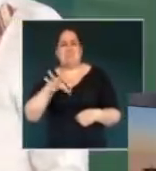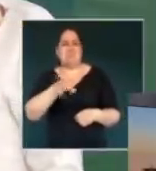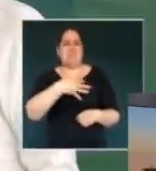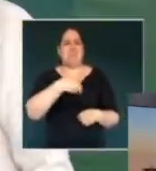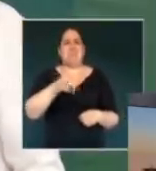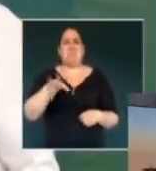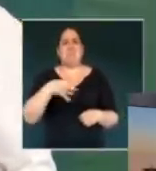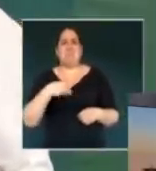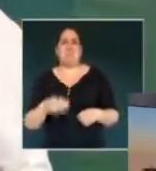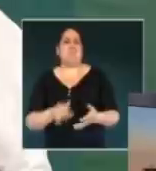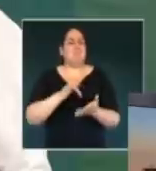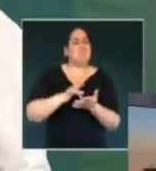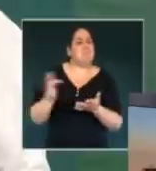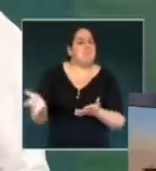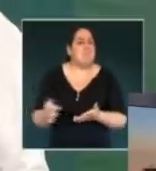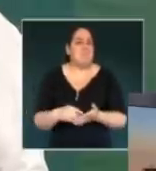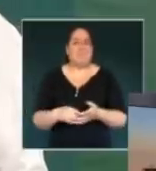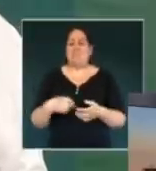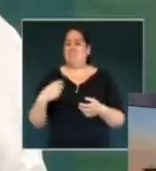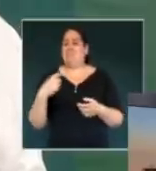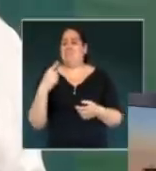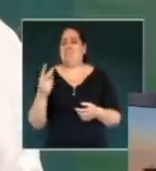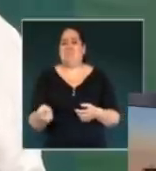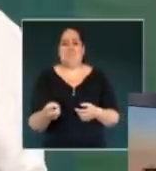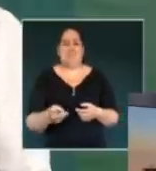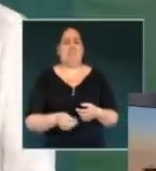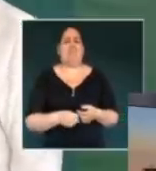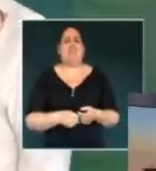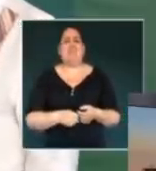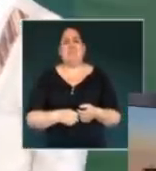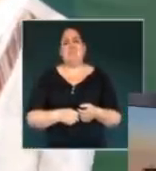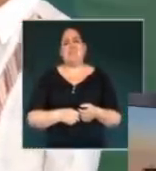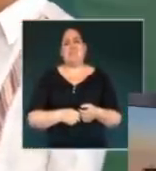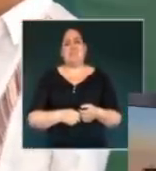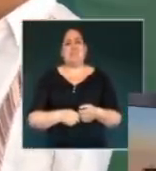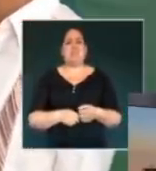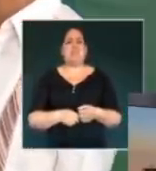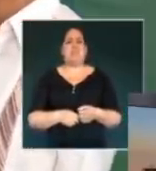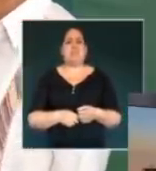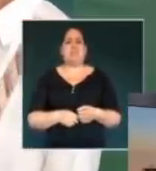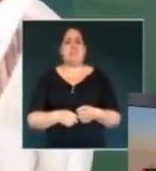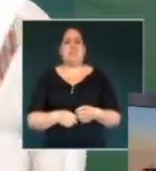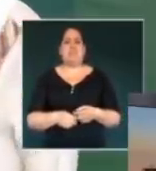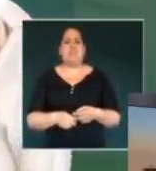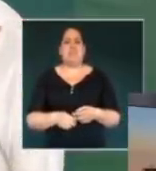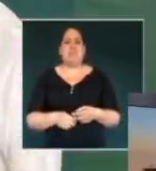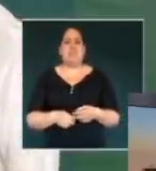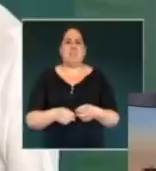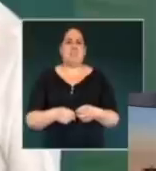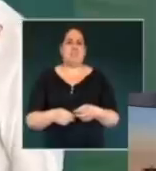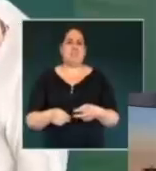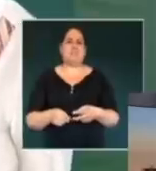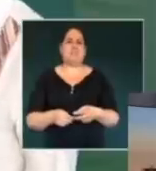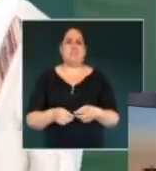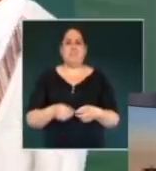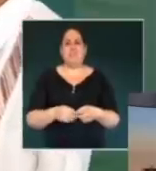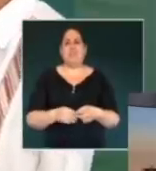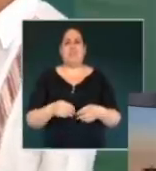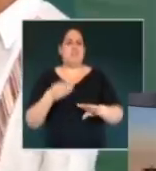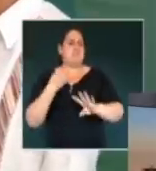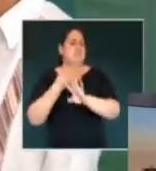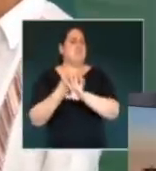Y gracias a ellos hemos podido enfrentar esta pandemia.